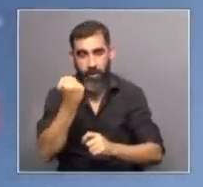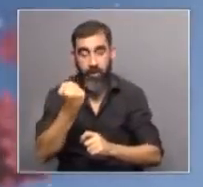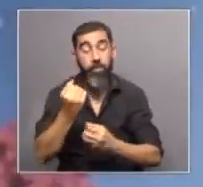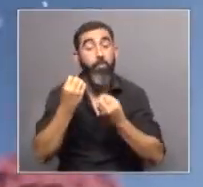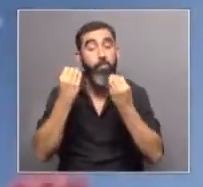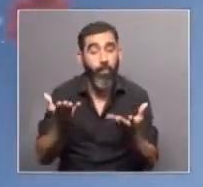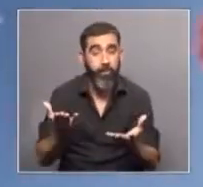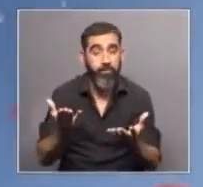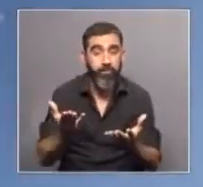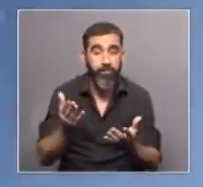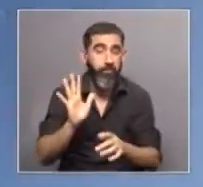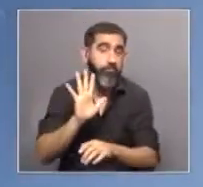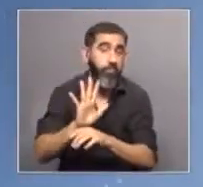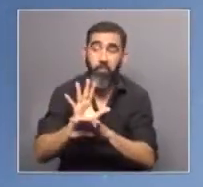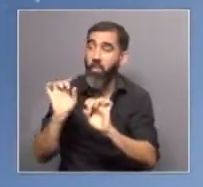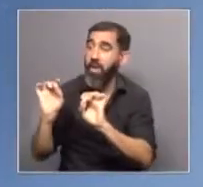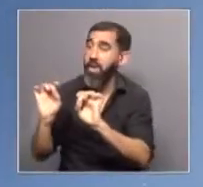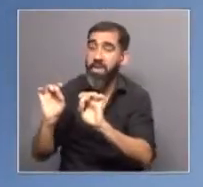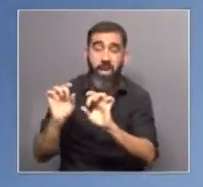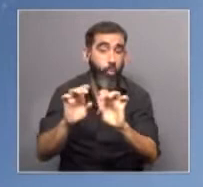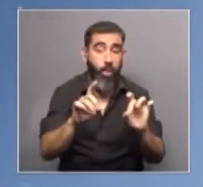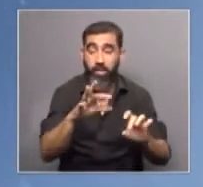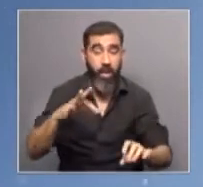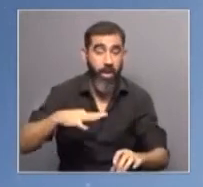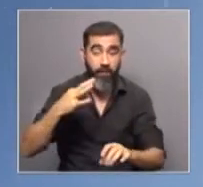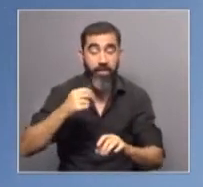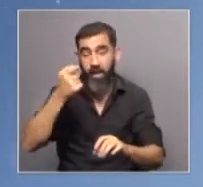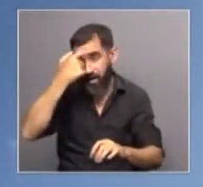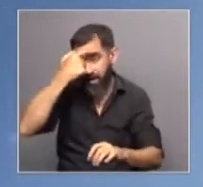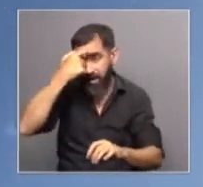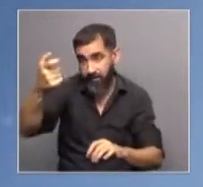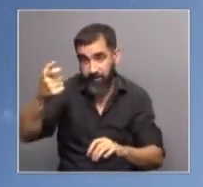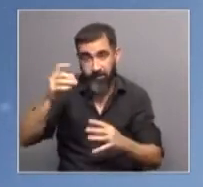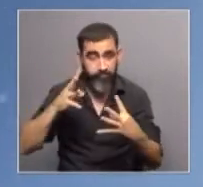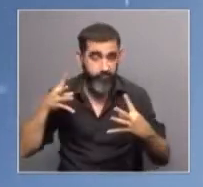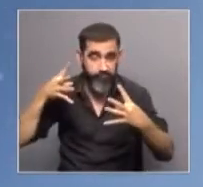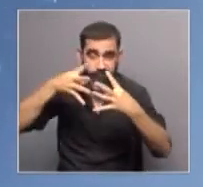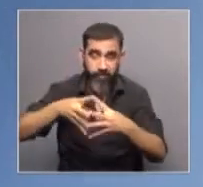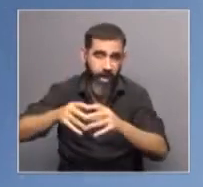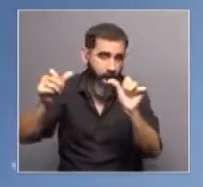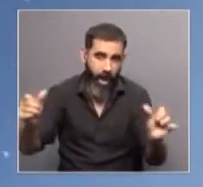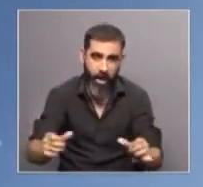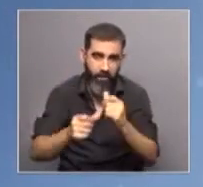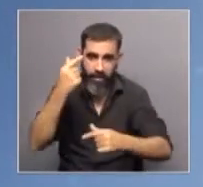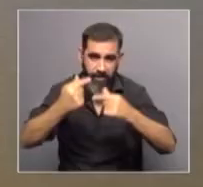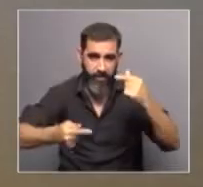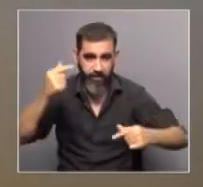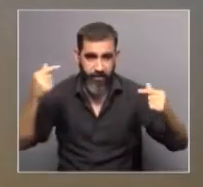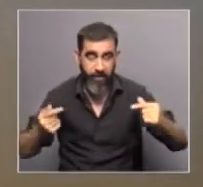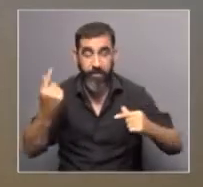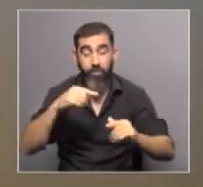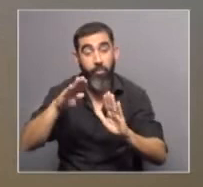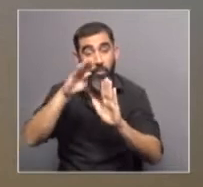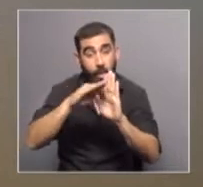uno termina naturalizando que esto es parte de nuestra vida y que la ciencia es transversal a todas las actividades que hacemos, y tener programas